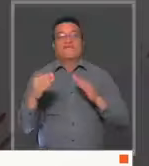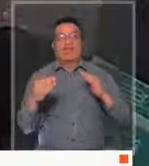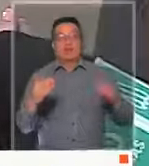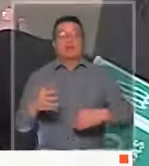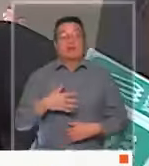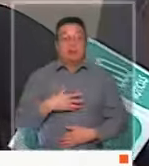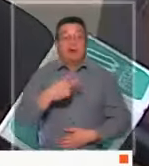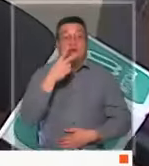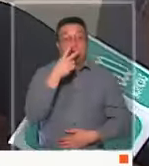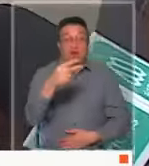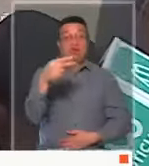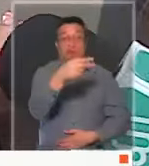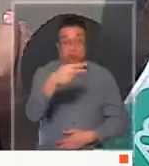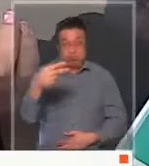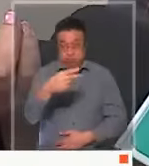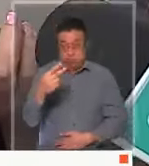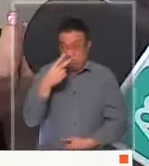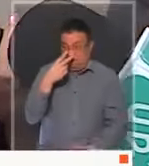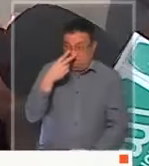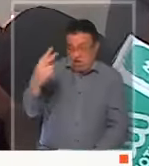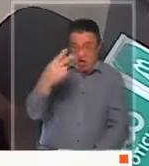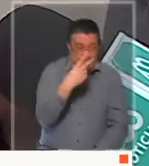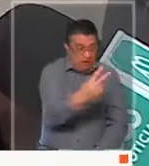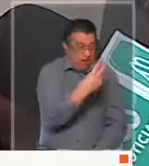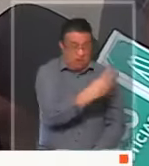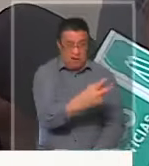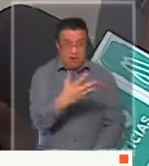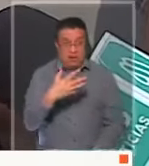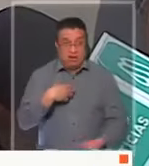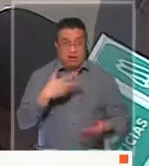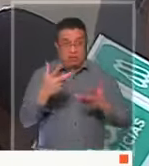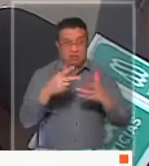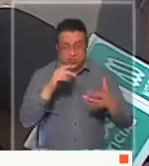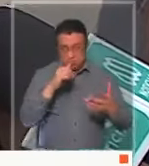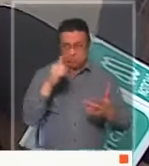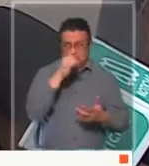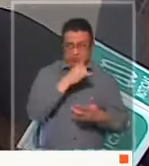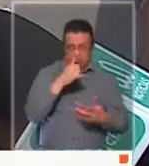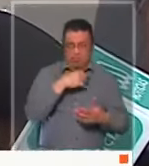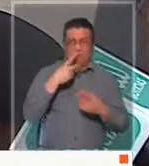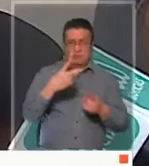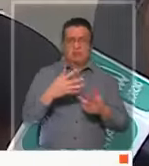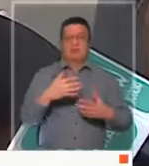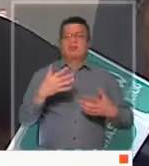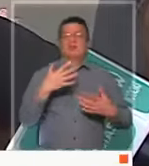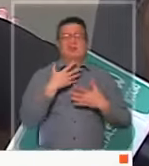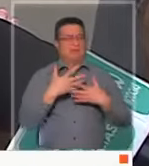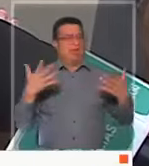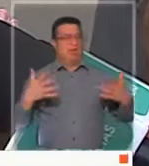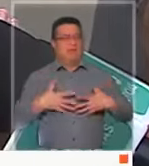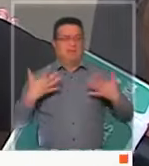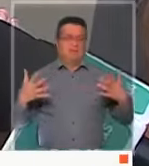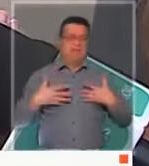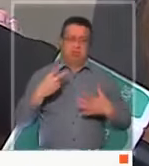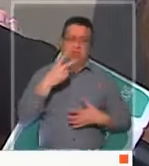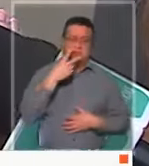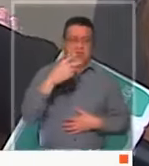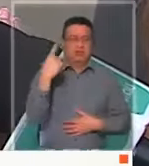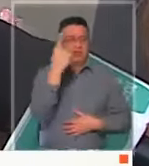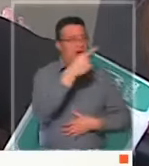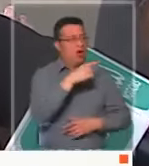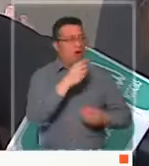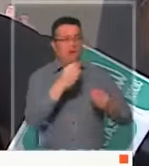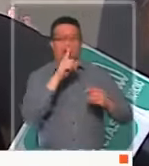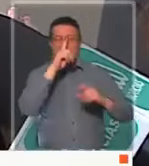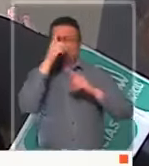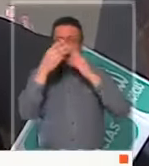ver sexo explícito, también, como te digo, movimiento obsceno, que es ultraja totalmente la moral y las buenas costumbres,